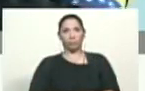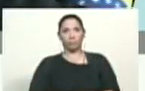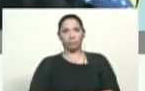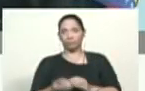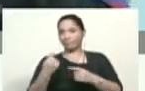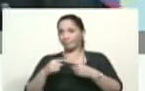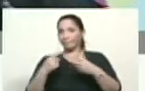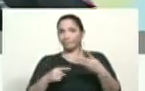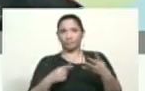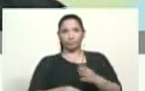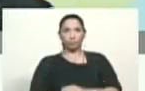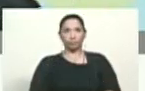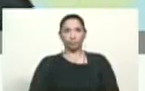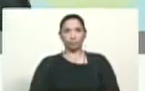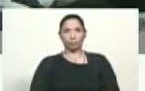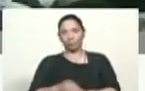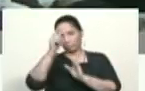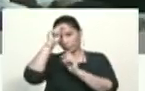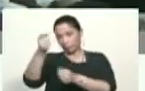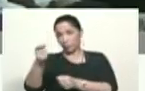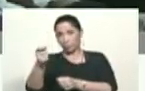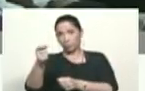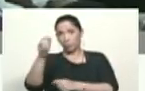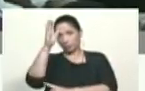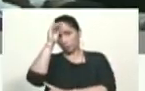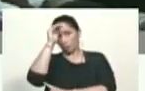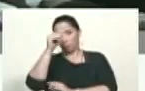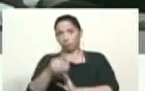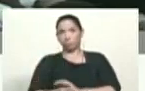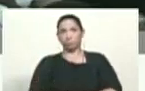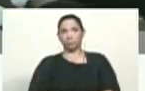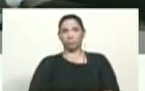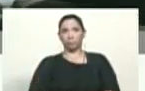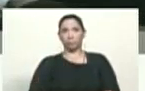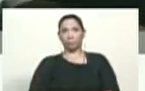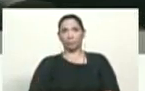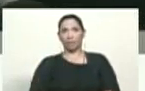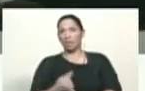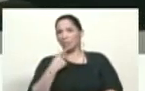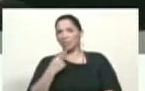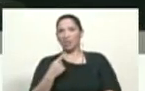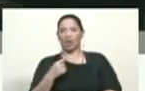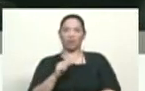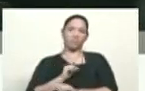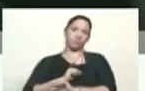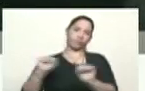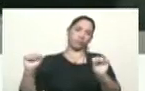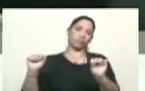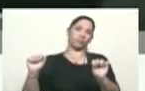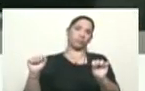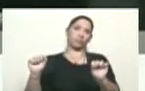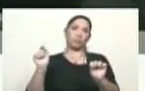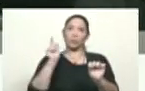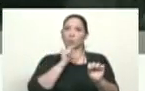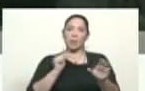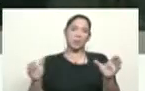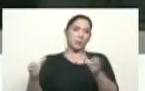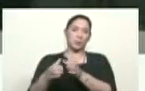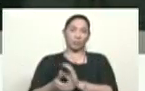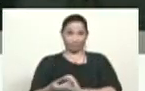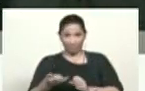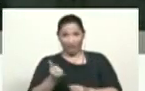distintas vías. Y él reconoce que él se negó a esa posibilidad. Ahí queda algo, un mensaje,